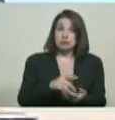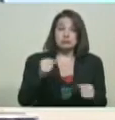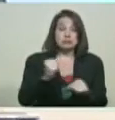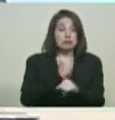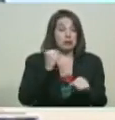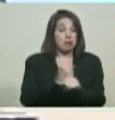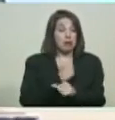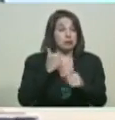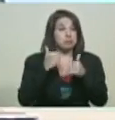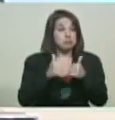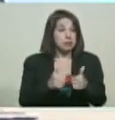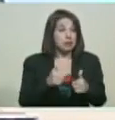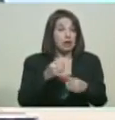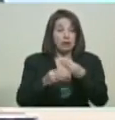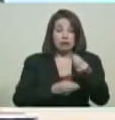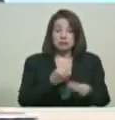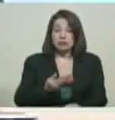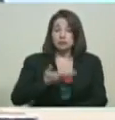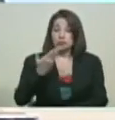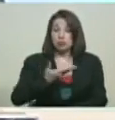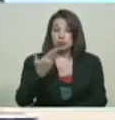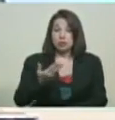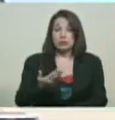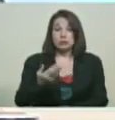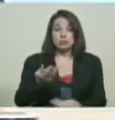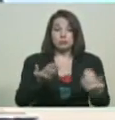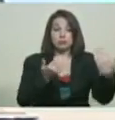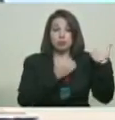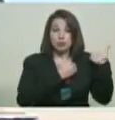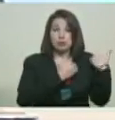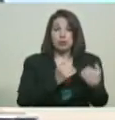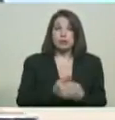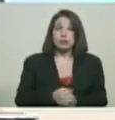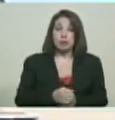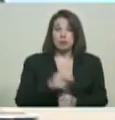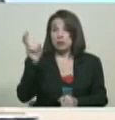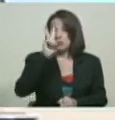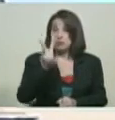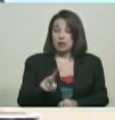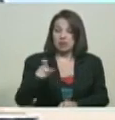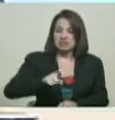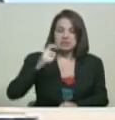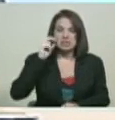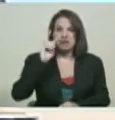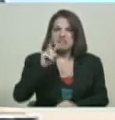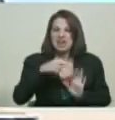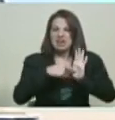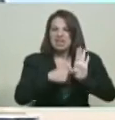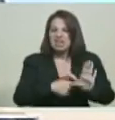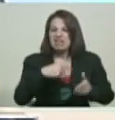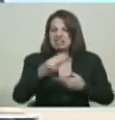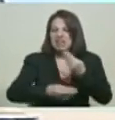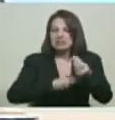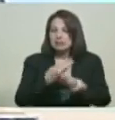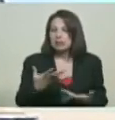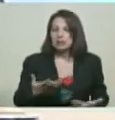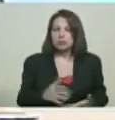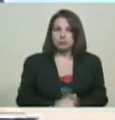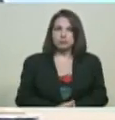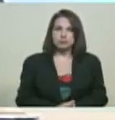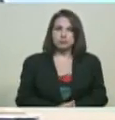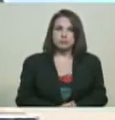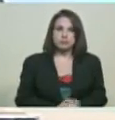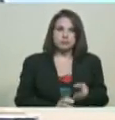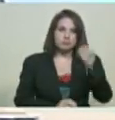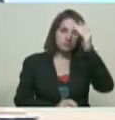papel venezuela aspira más de nuestro partido el queda mucho mucho se le